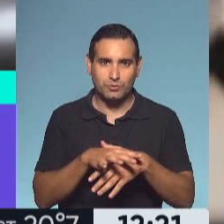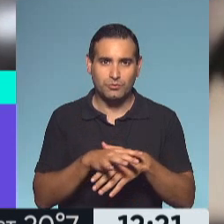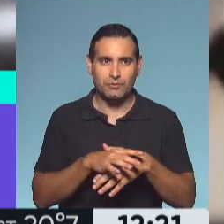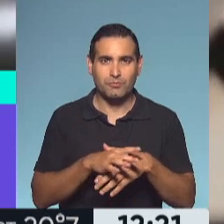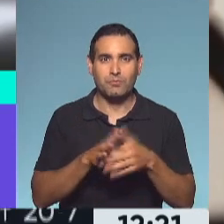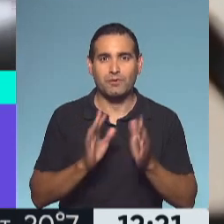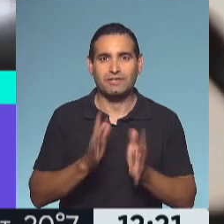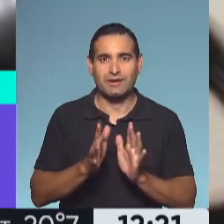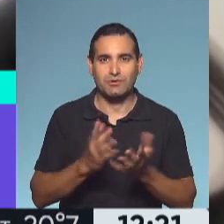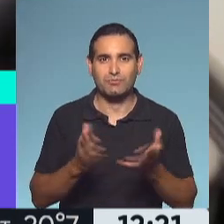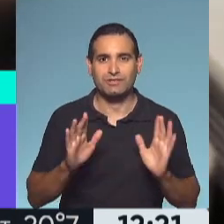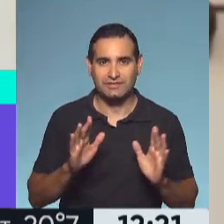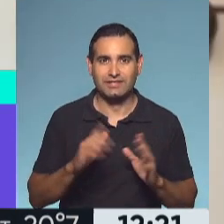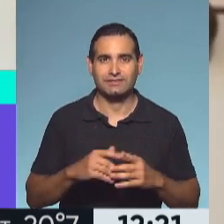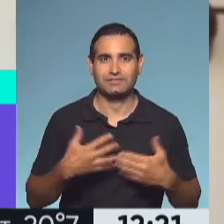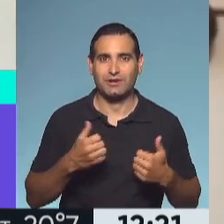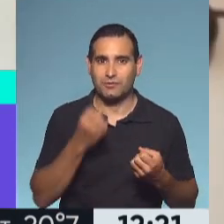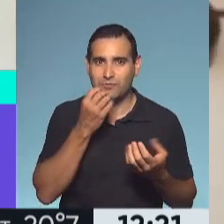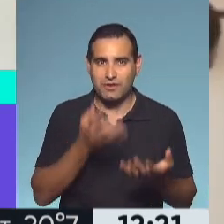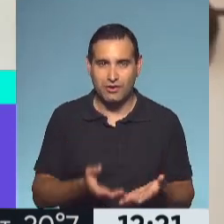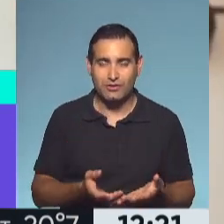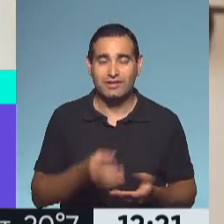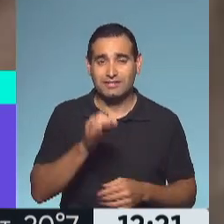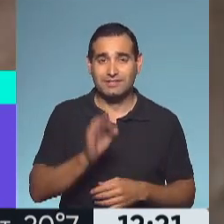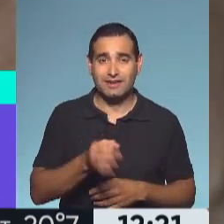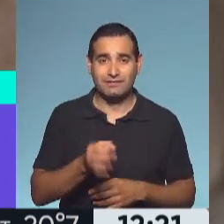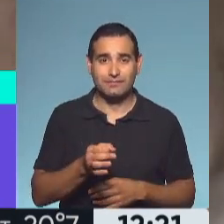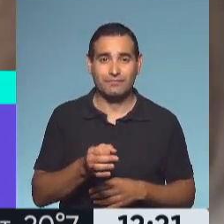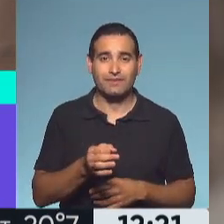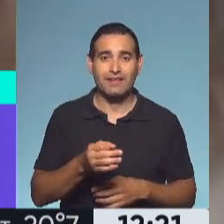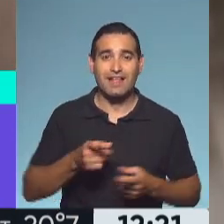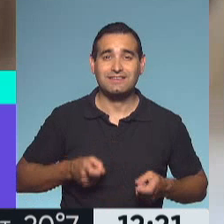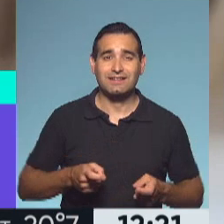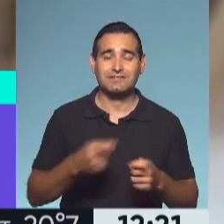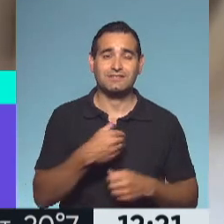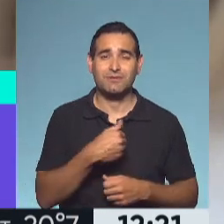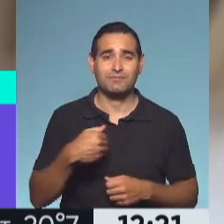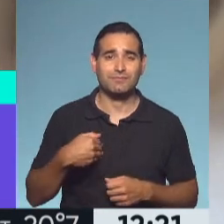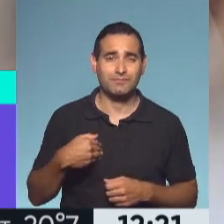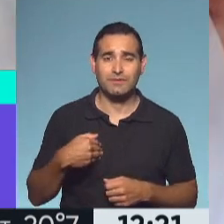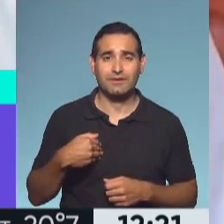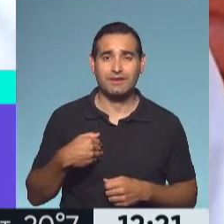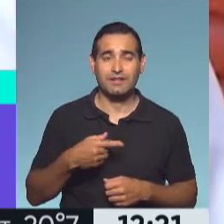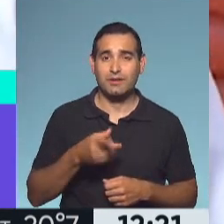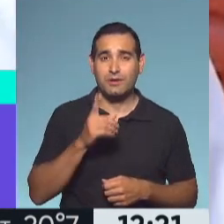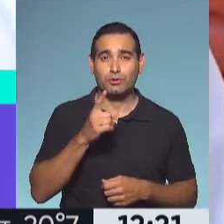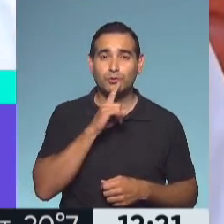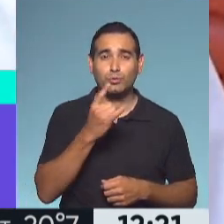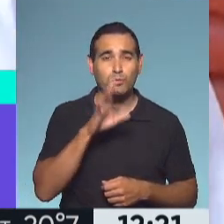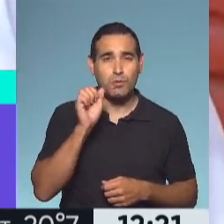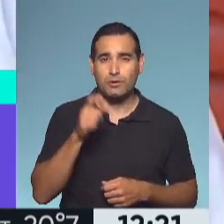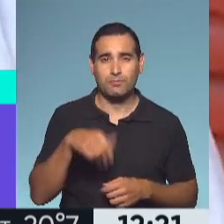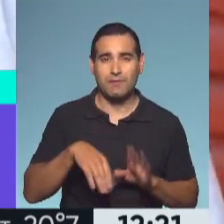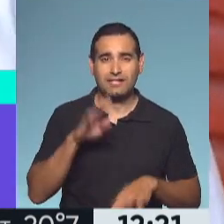vez genere un mejor beneficio en las mujeres, que ya sabemos que el cáncer de mama es el tumor más frecuente en la